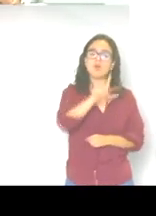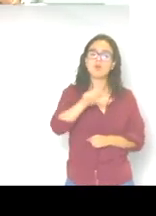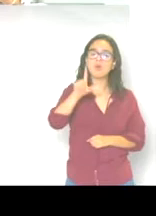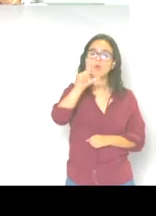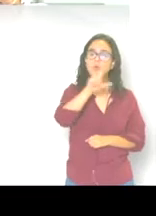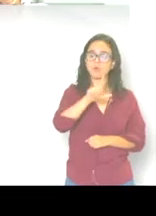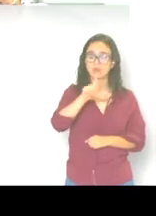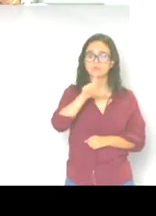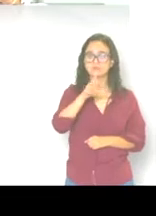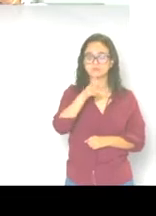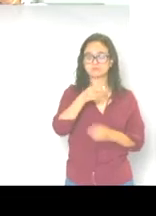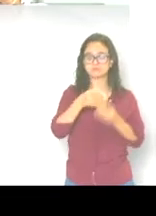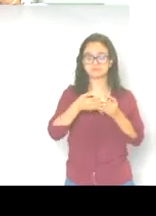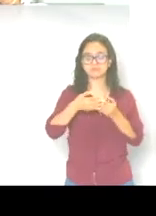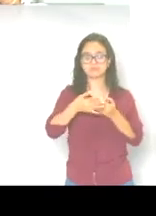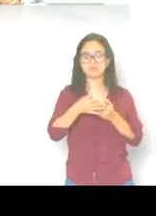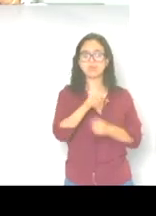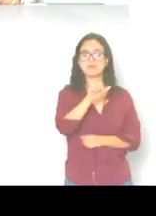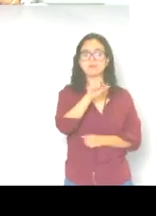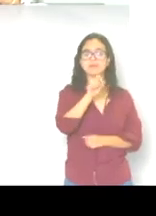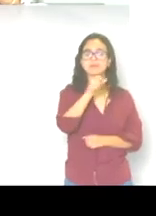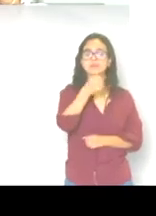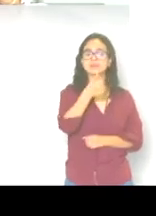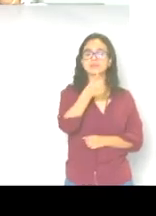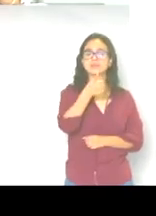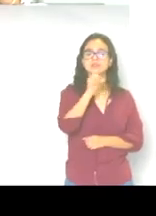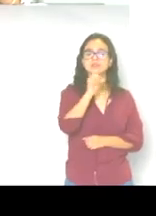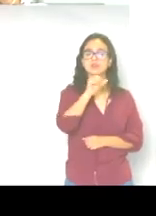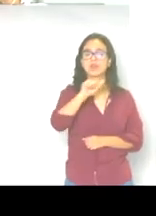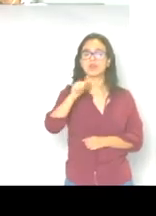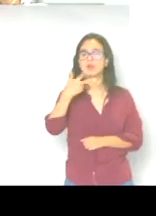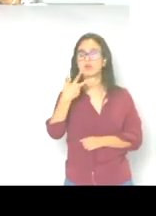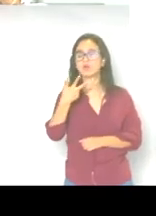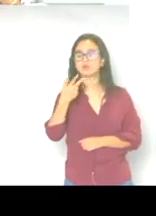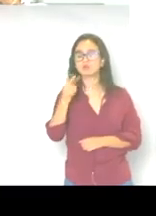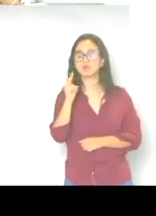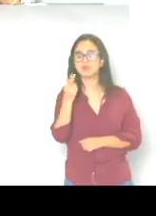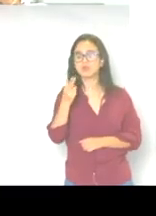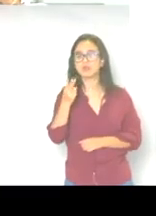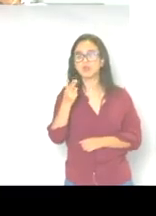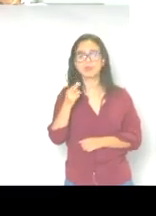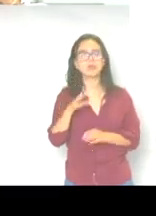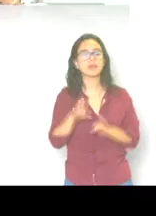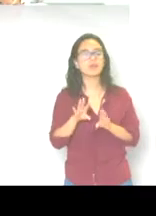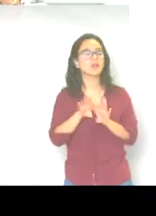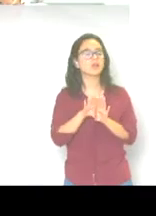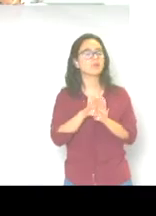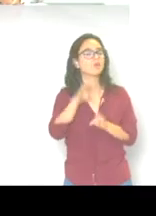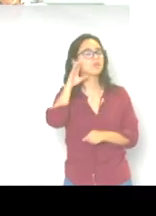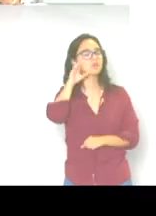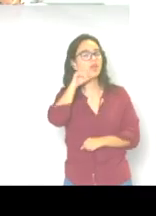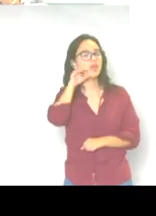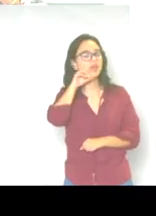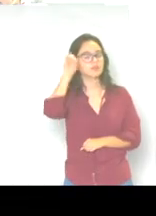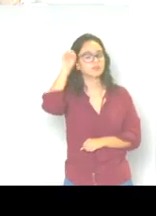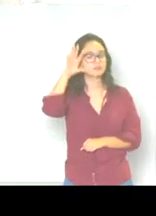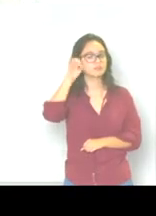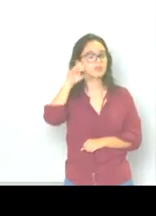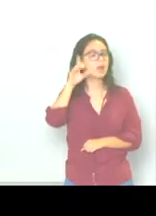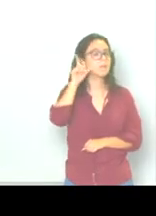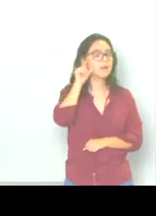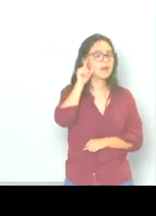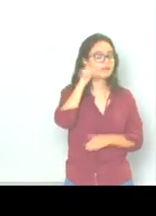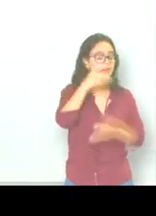de tal manera que del 26 de octubre al 8 de noviembre estamos en semáforo naranja, hasta el día de mañana estaremos en